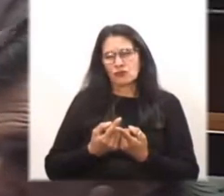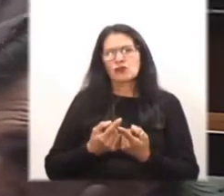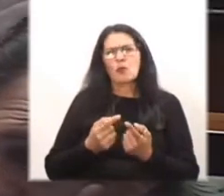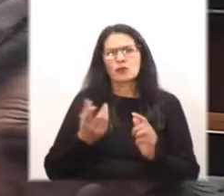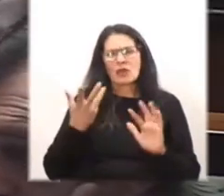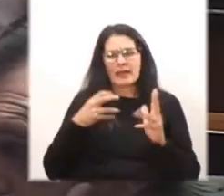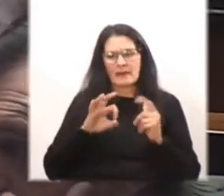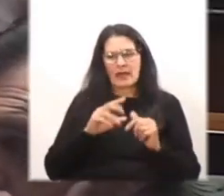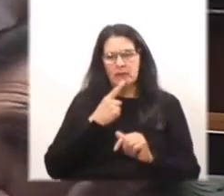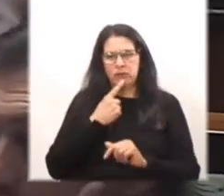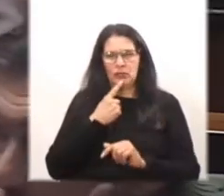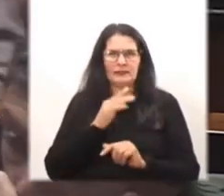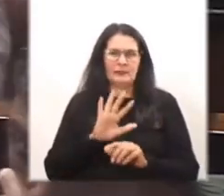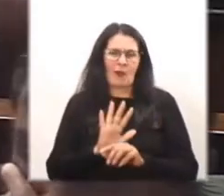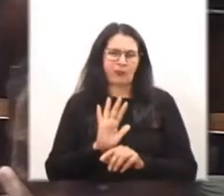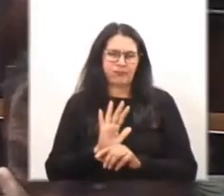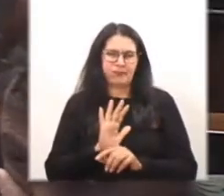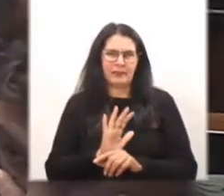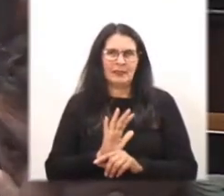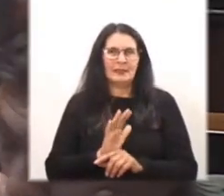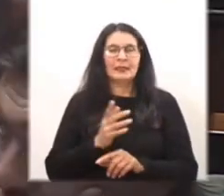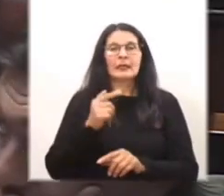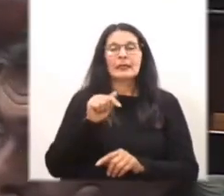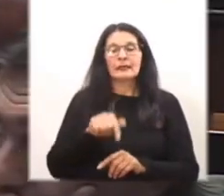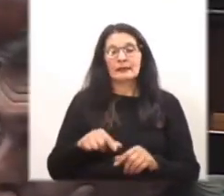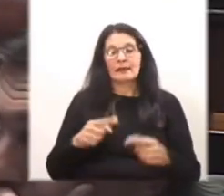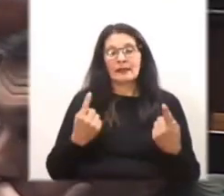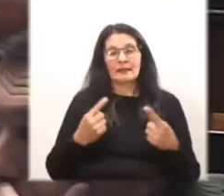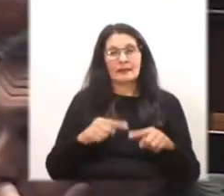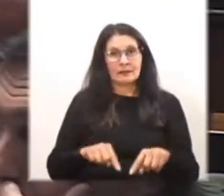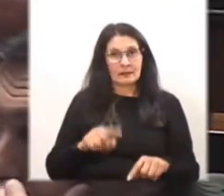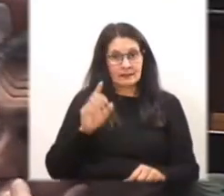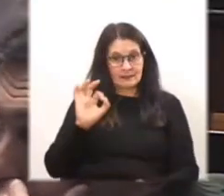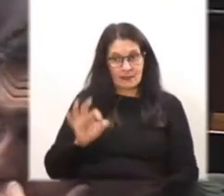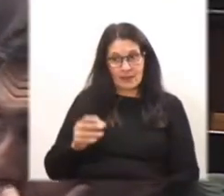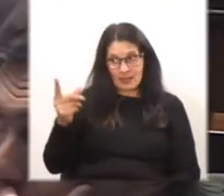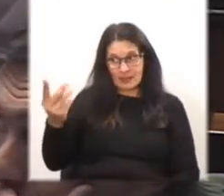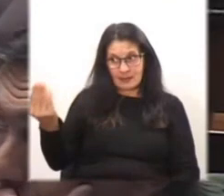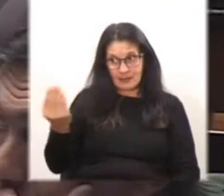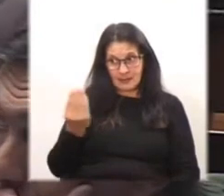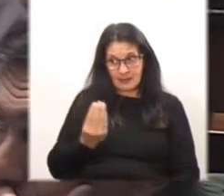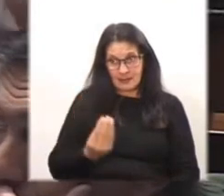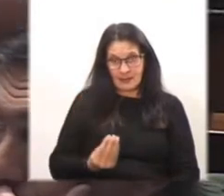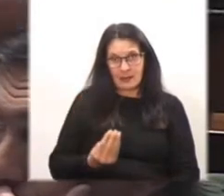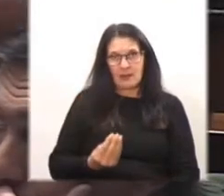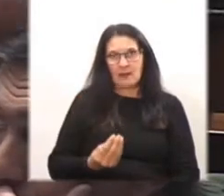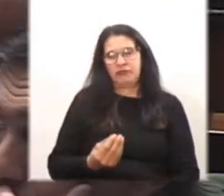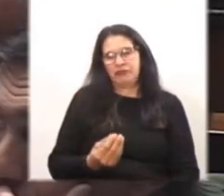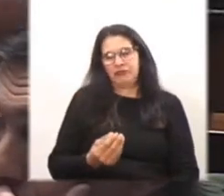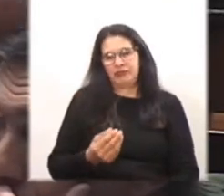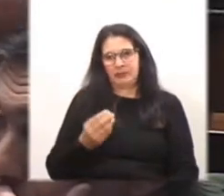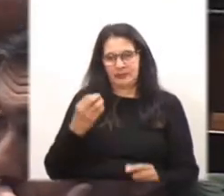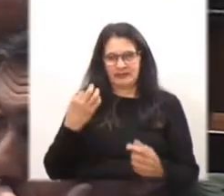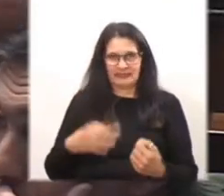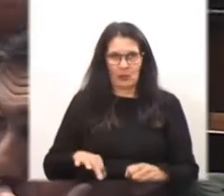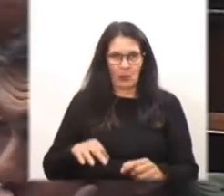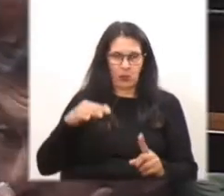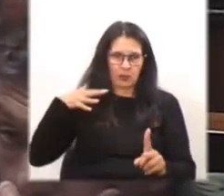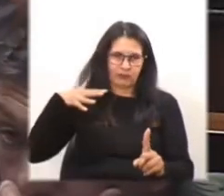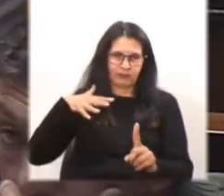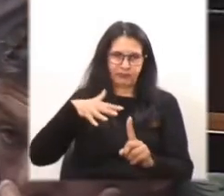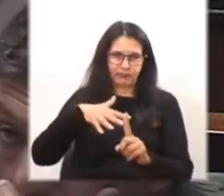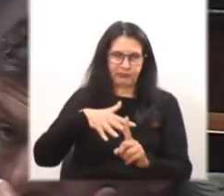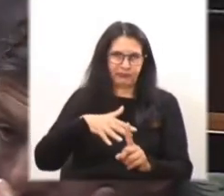Y sabemos que si traían a Albizu hoy a esta interpelación, seguramente se iba a ir muy golpeado. Porque